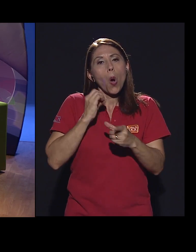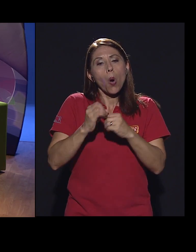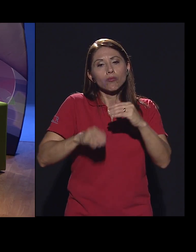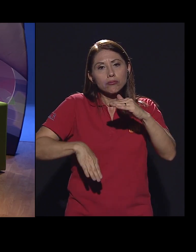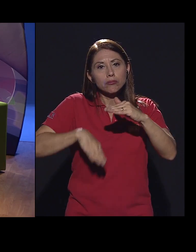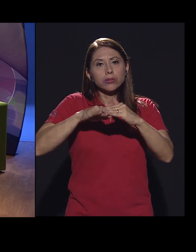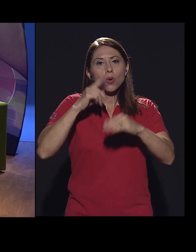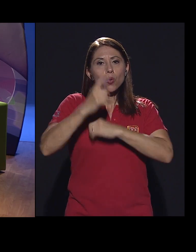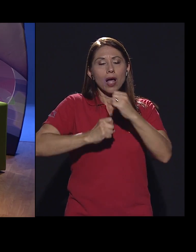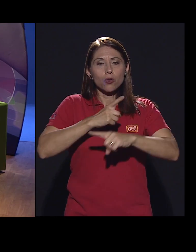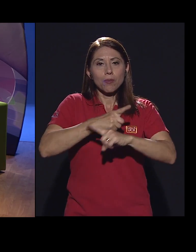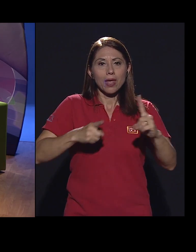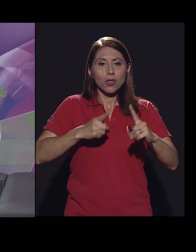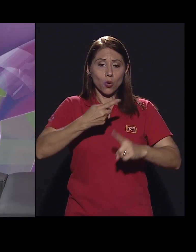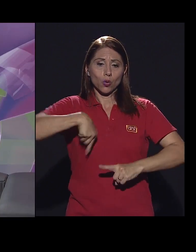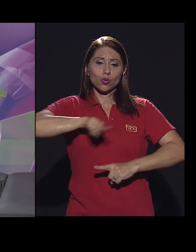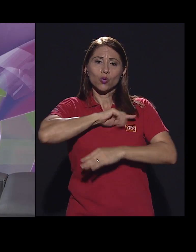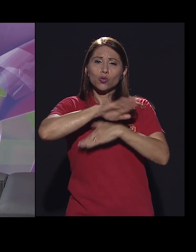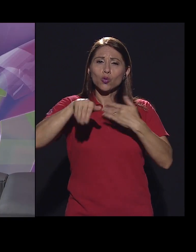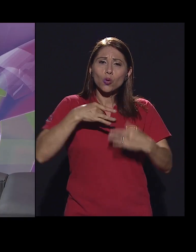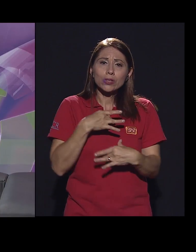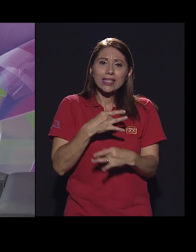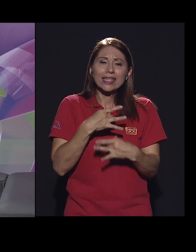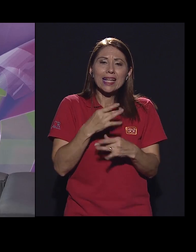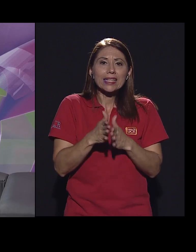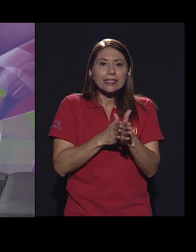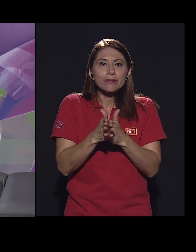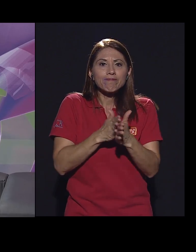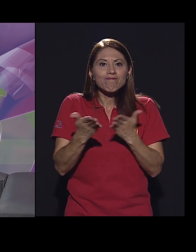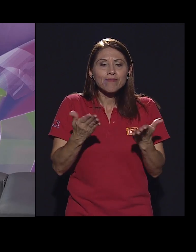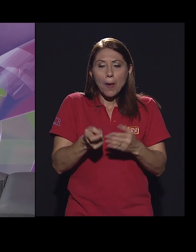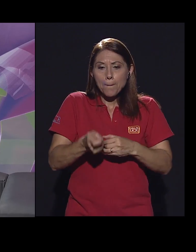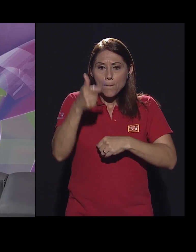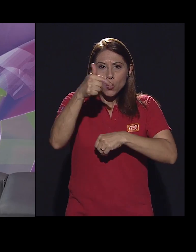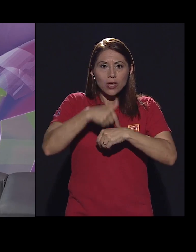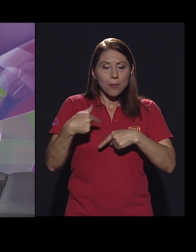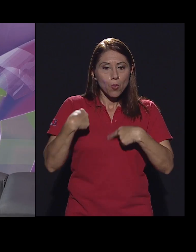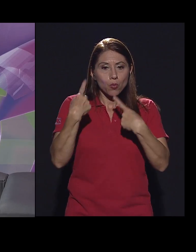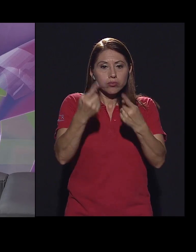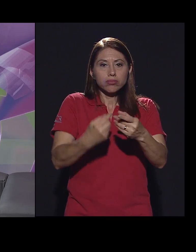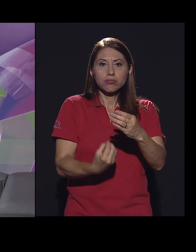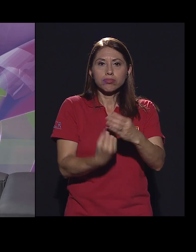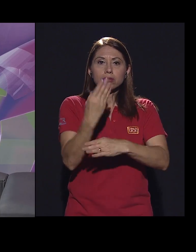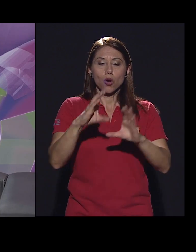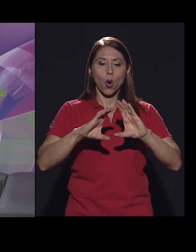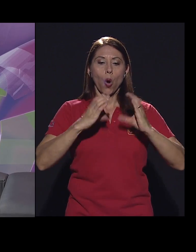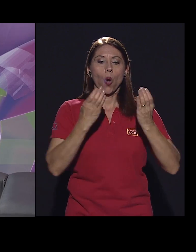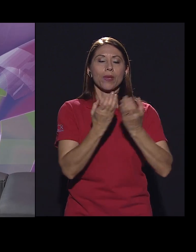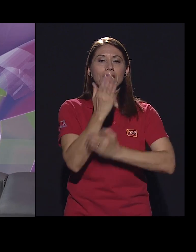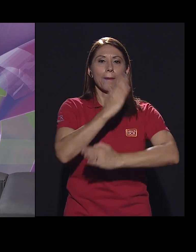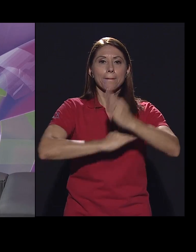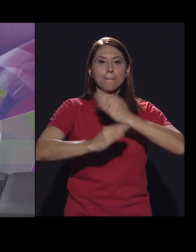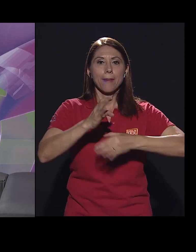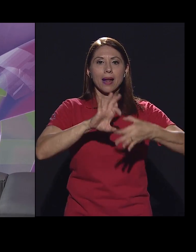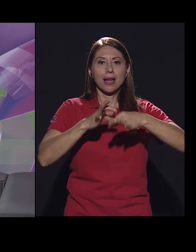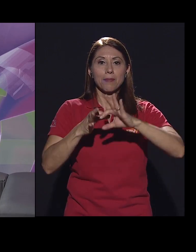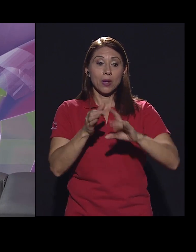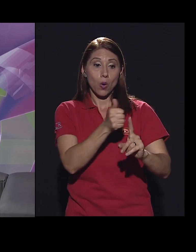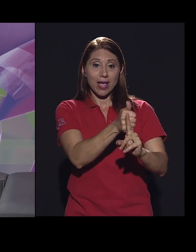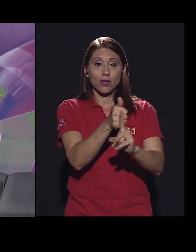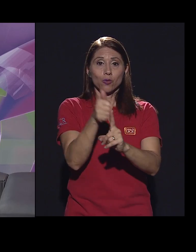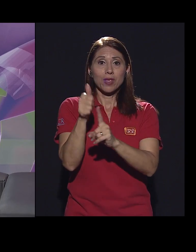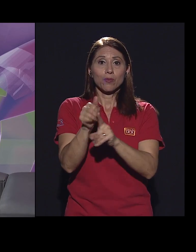año y medio, ¿verdad? Porque en realidad el interés de todos es que a la mayor brevedad posible ya esté constituido el Comité Paralímpico y que sean ellos mismos los